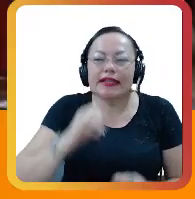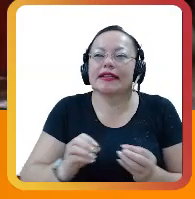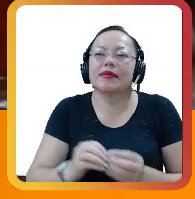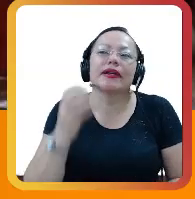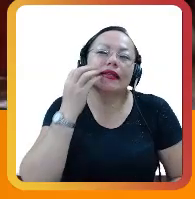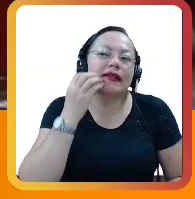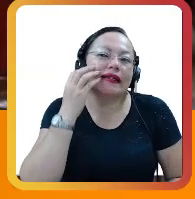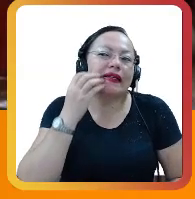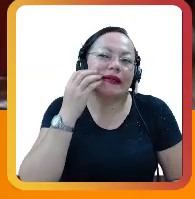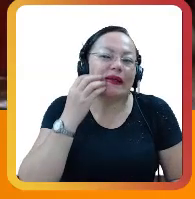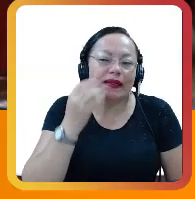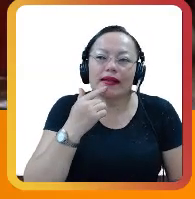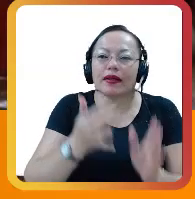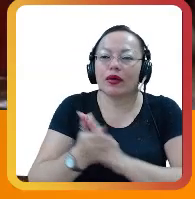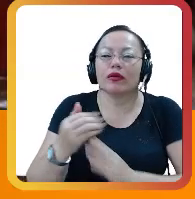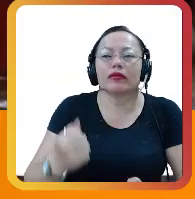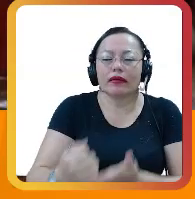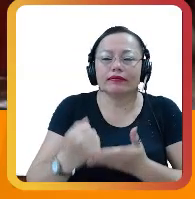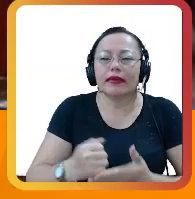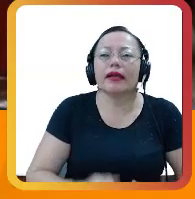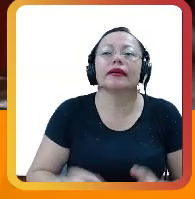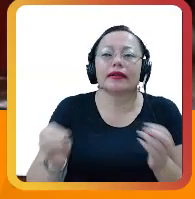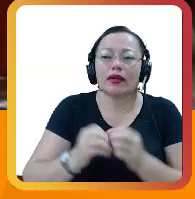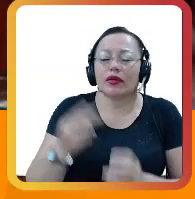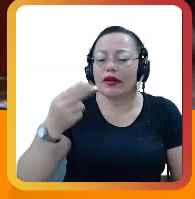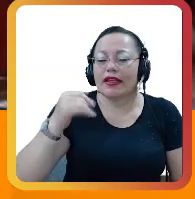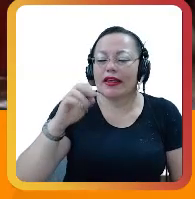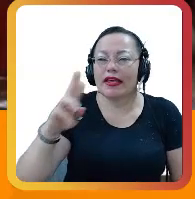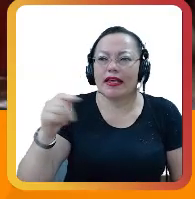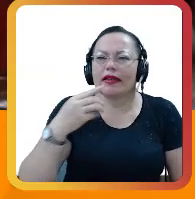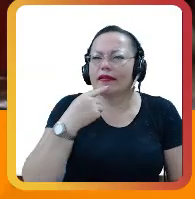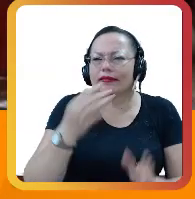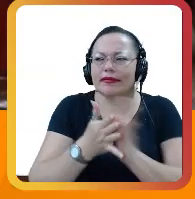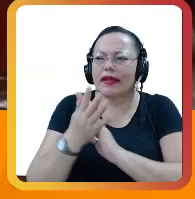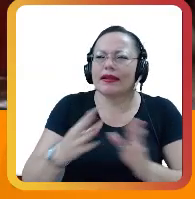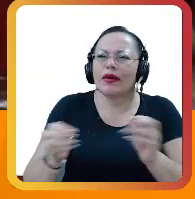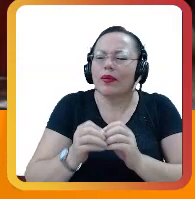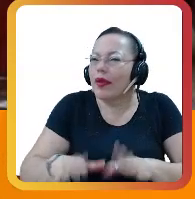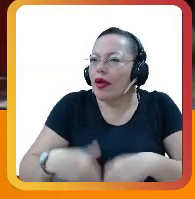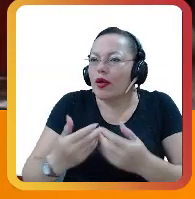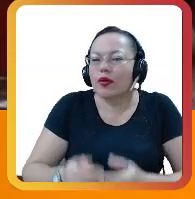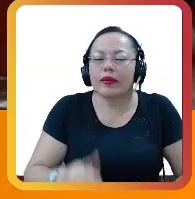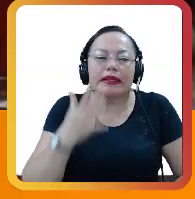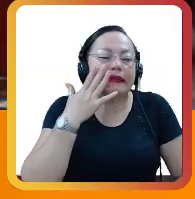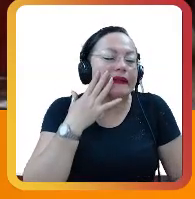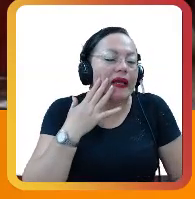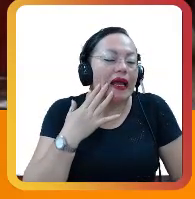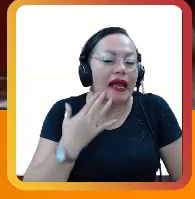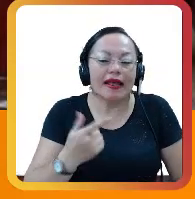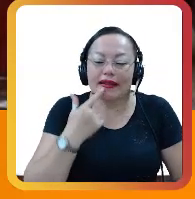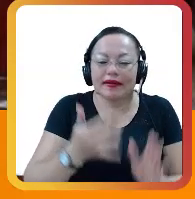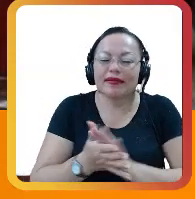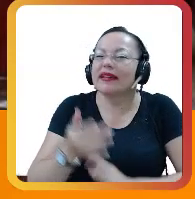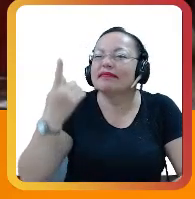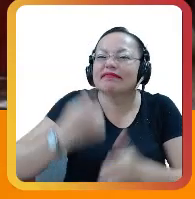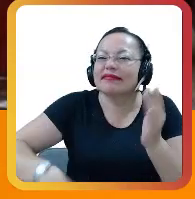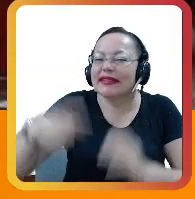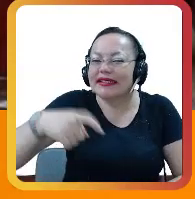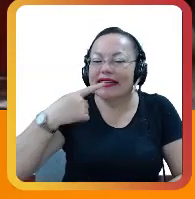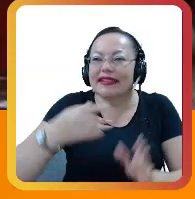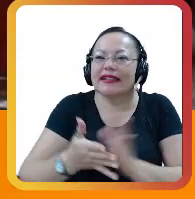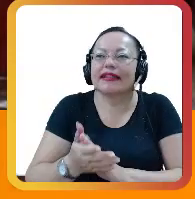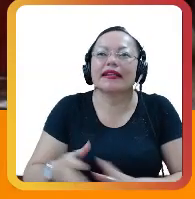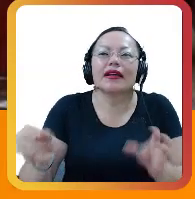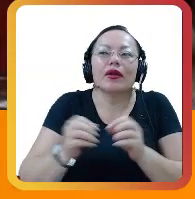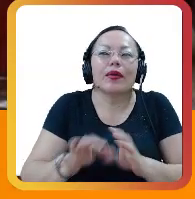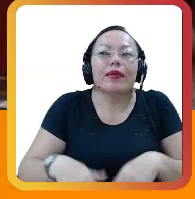remolacha. También son muy ricos en hierro, son muy buenos para combatir la anemia. ¿Qué se necesita? Se necesita